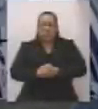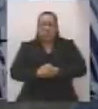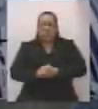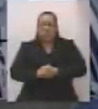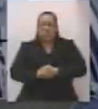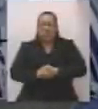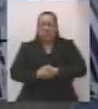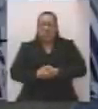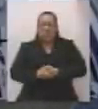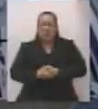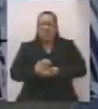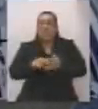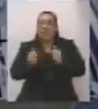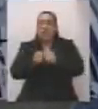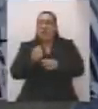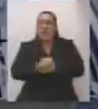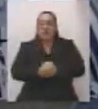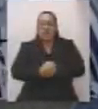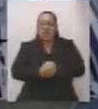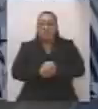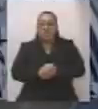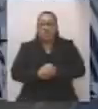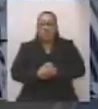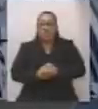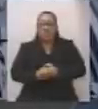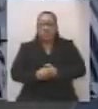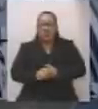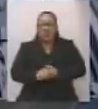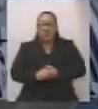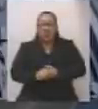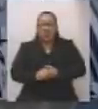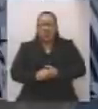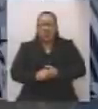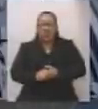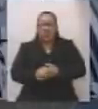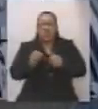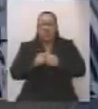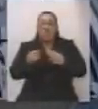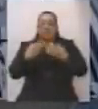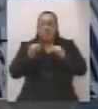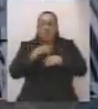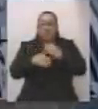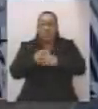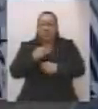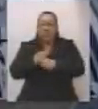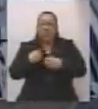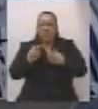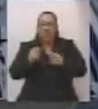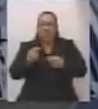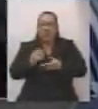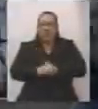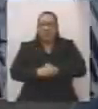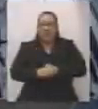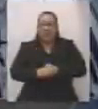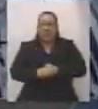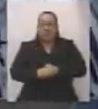que involucra esfuerzos e iniciativas internacionales. Es precisamente el lado de la producción el que quiero tratar dentro